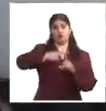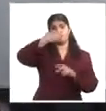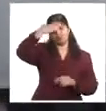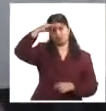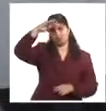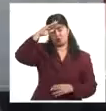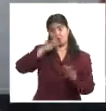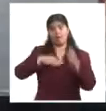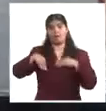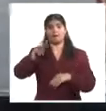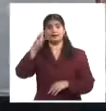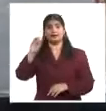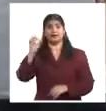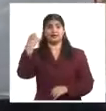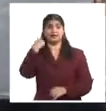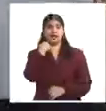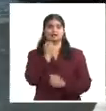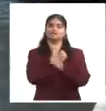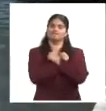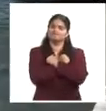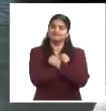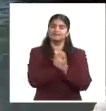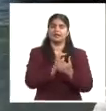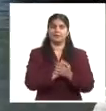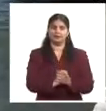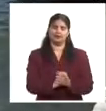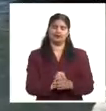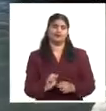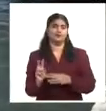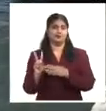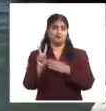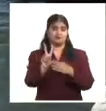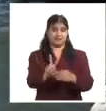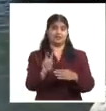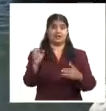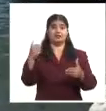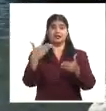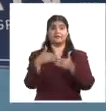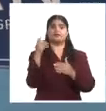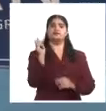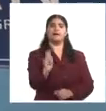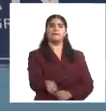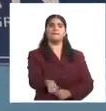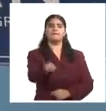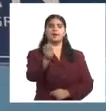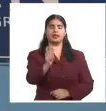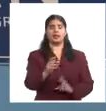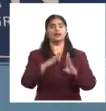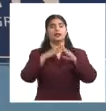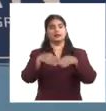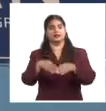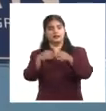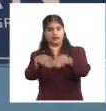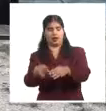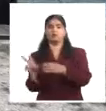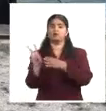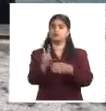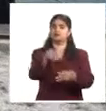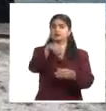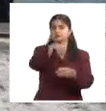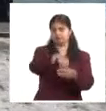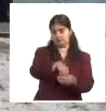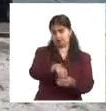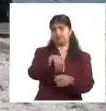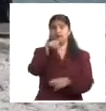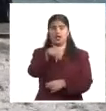más de 3 décadas ha realizado la brigada. El recorrido concluyó en la empresa pesquera industrial de Granma Epigram, centro que se dedica a la